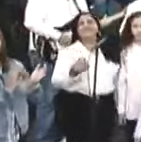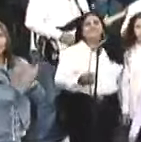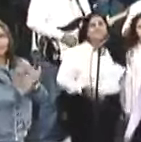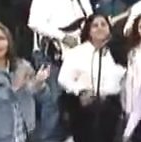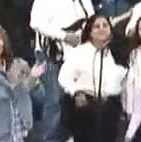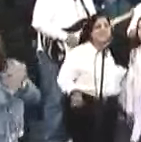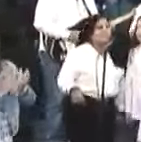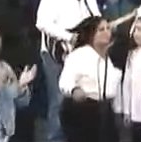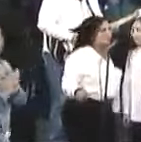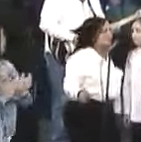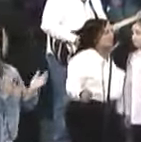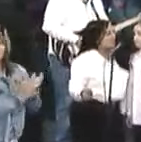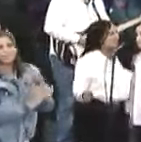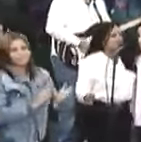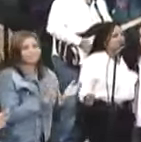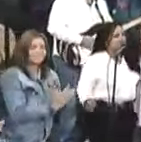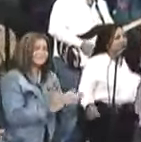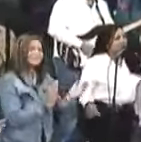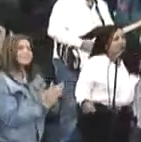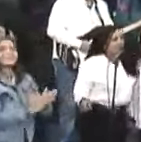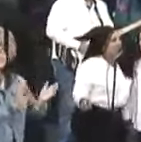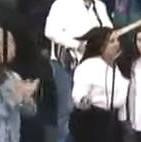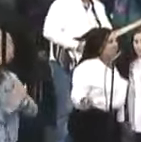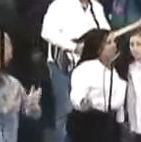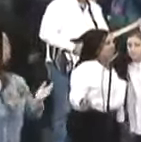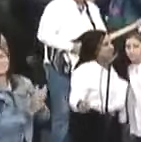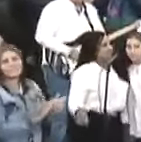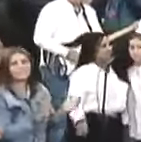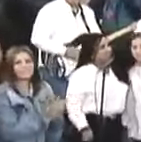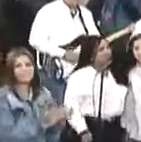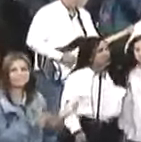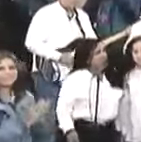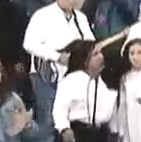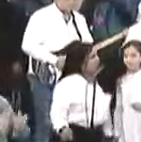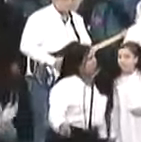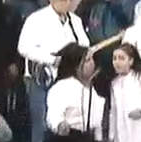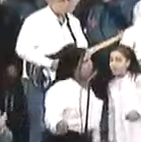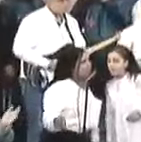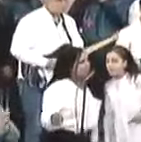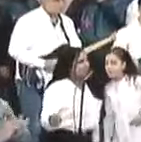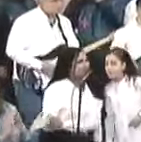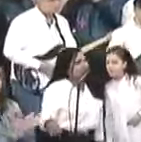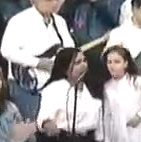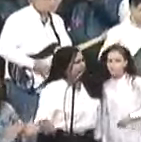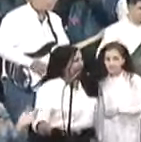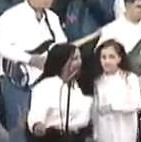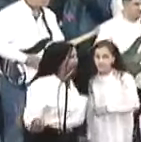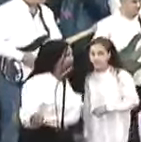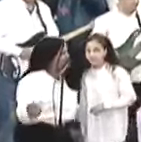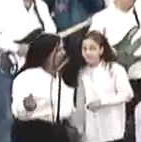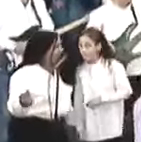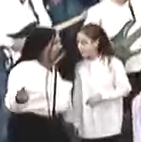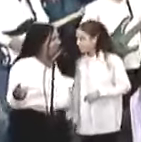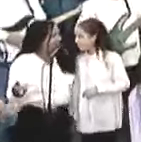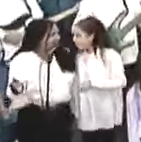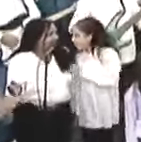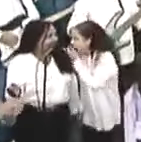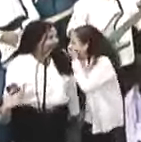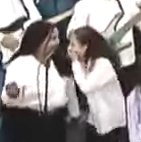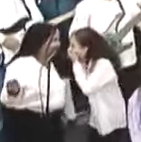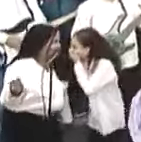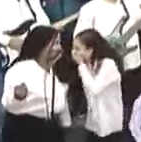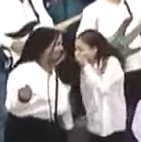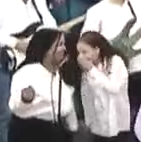mi tarjeta. Toda la jugada, ¡ay!, a María José, a Torres Pesebre, regalos a